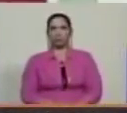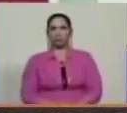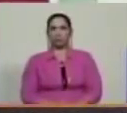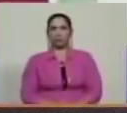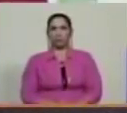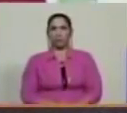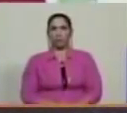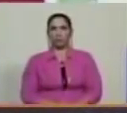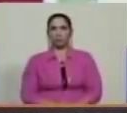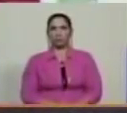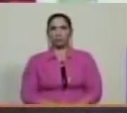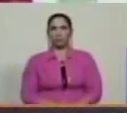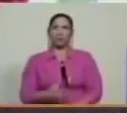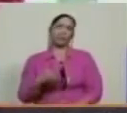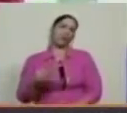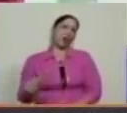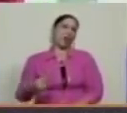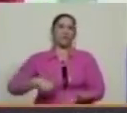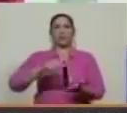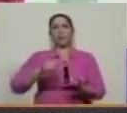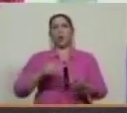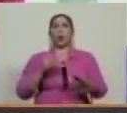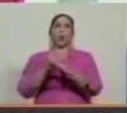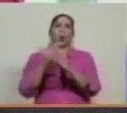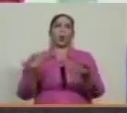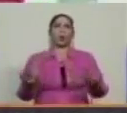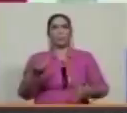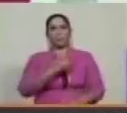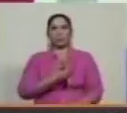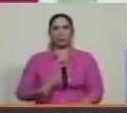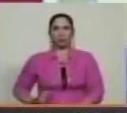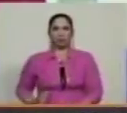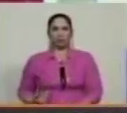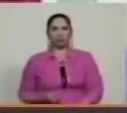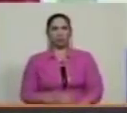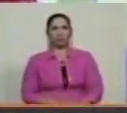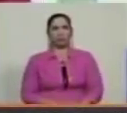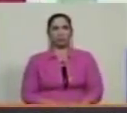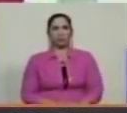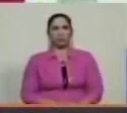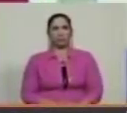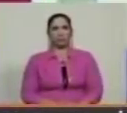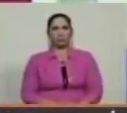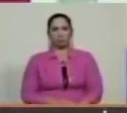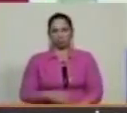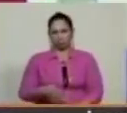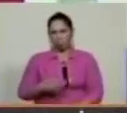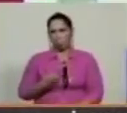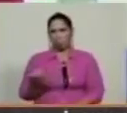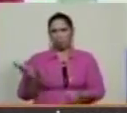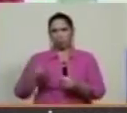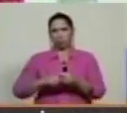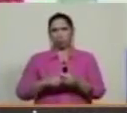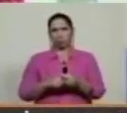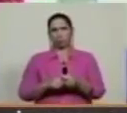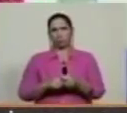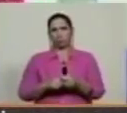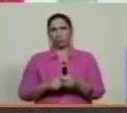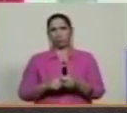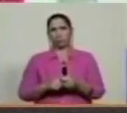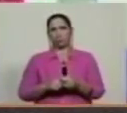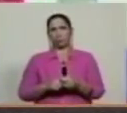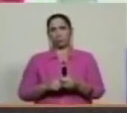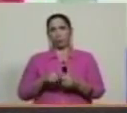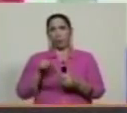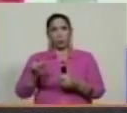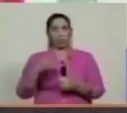no, es que aquel firmó contra el presidente. Está bien, firmó. Véngase, pues. Súmese. Pero no te voy a poner mandado,